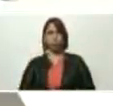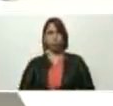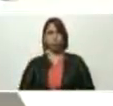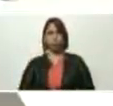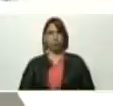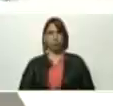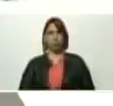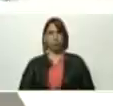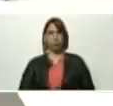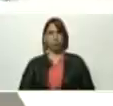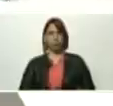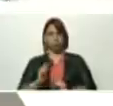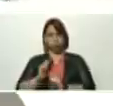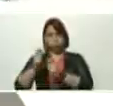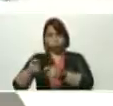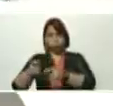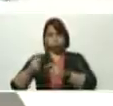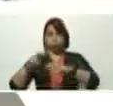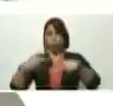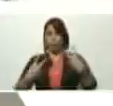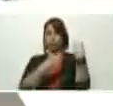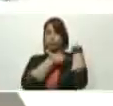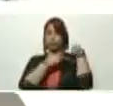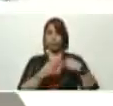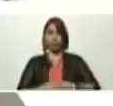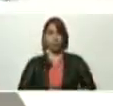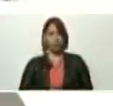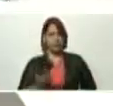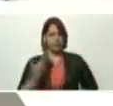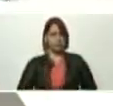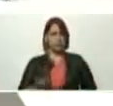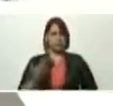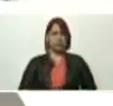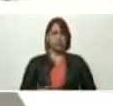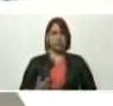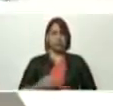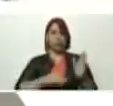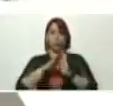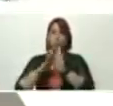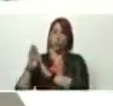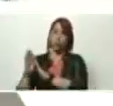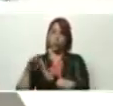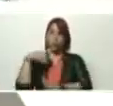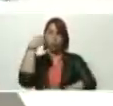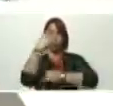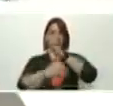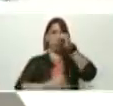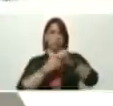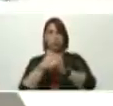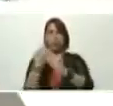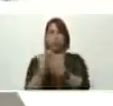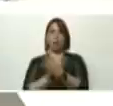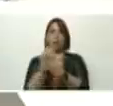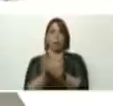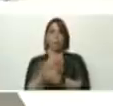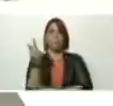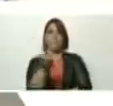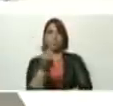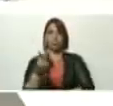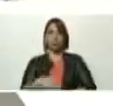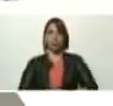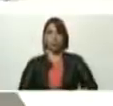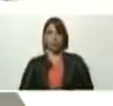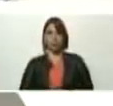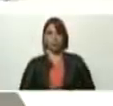a nuevas responsabilidades muy importantes para el desarrollo internacional de la economía venezolana.